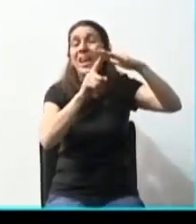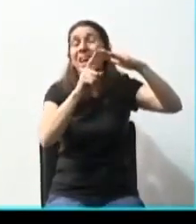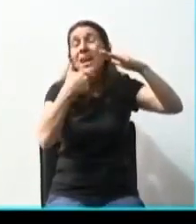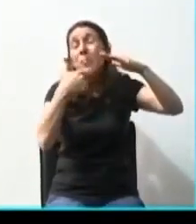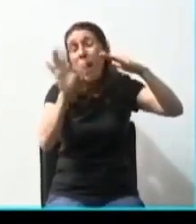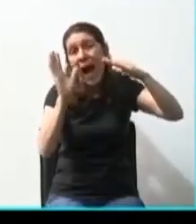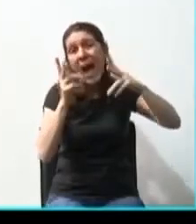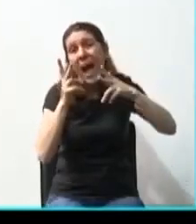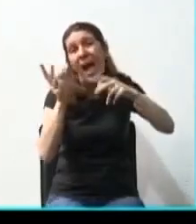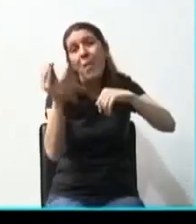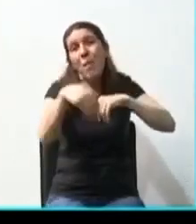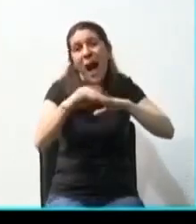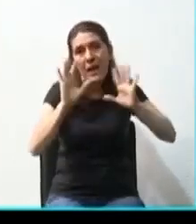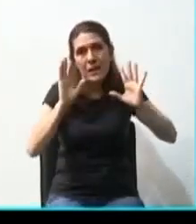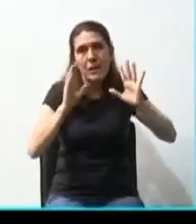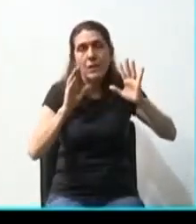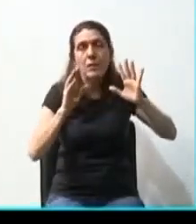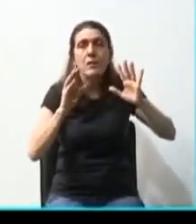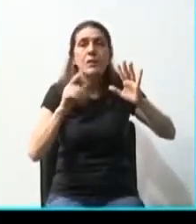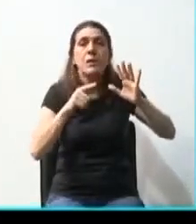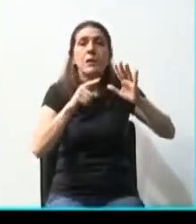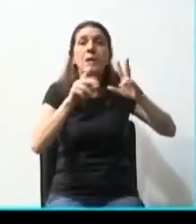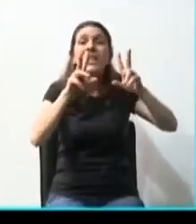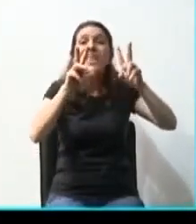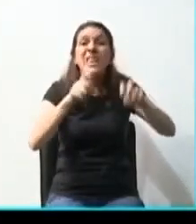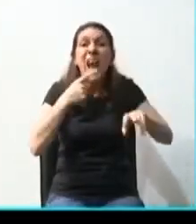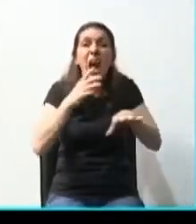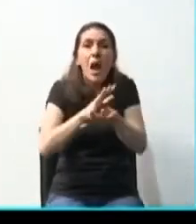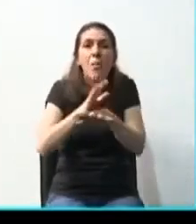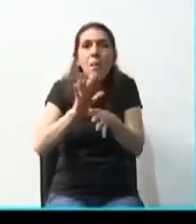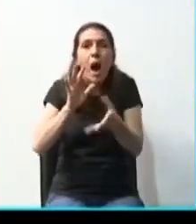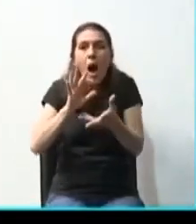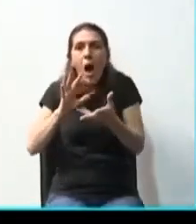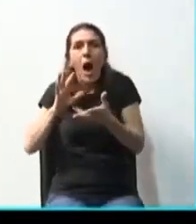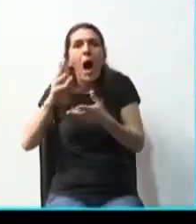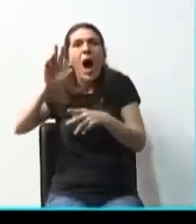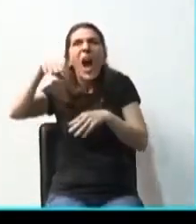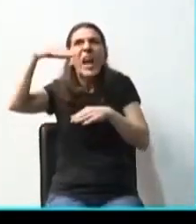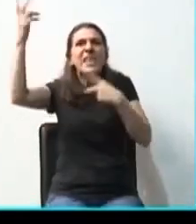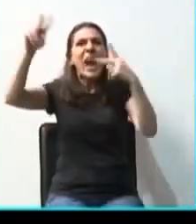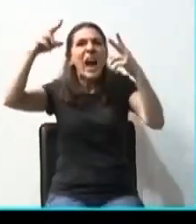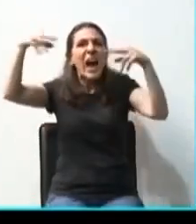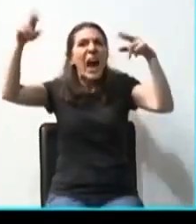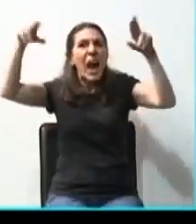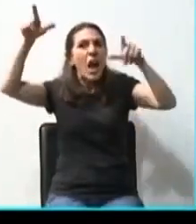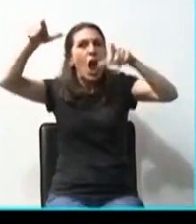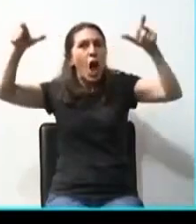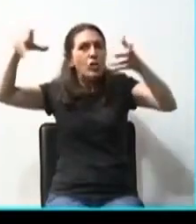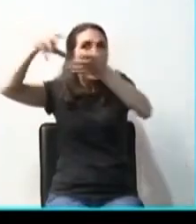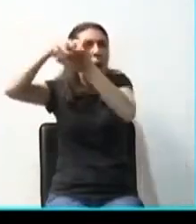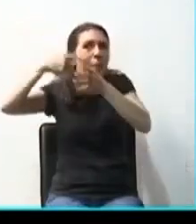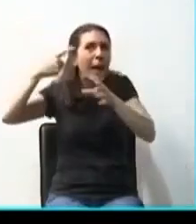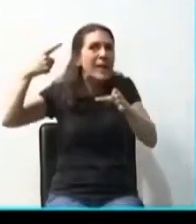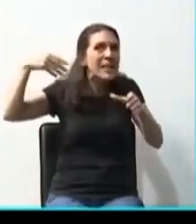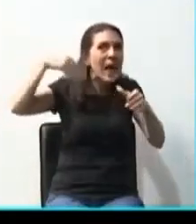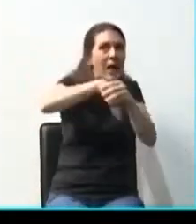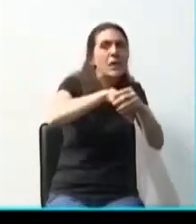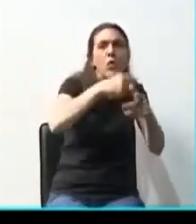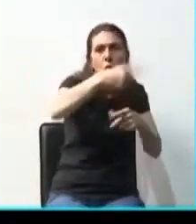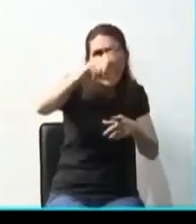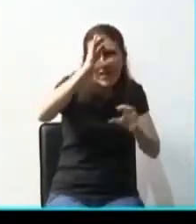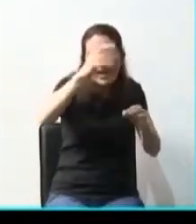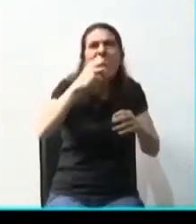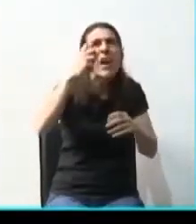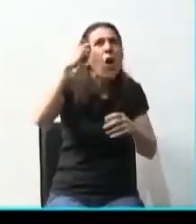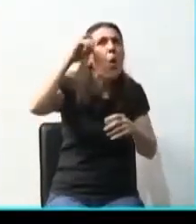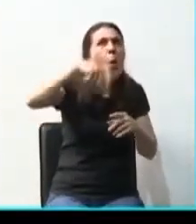decir, un eje fundamental de la penetración de intereses extranjeros en la región. ¿O no saben ustedes que los jueces viajan todo el tiempo a